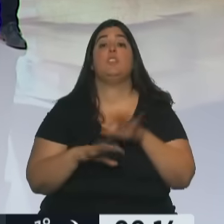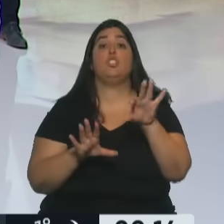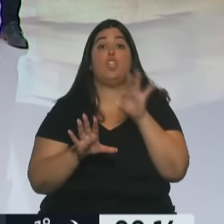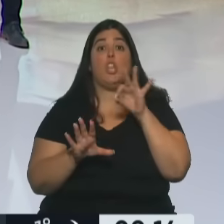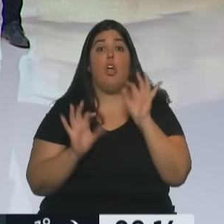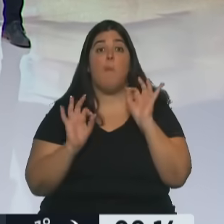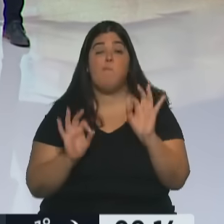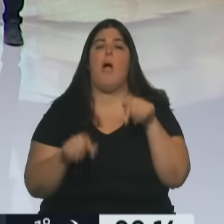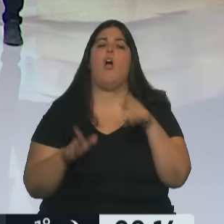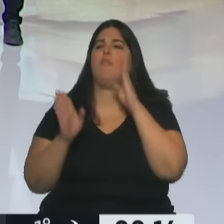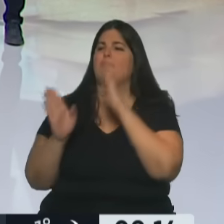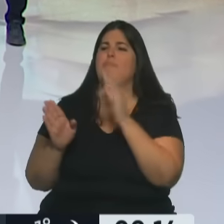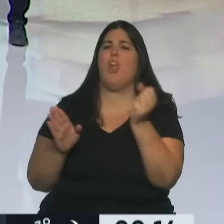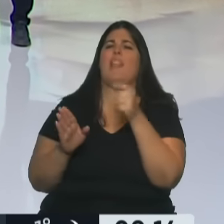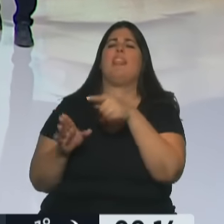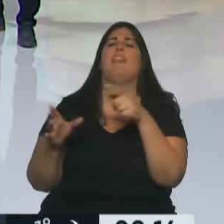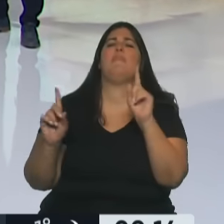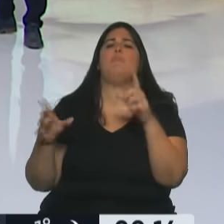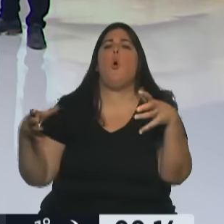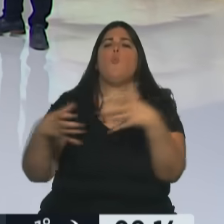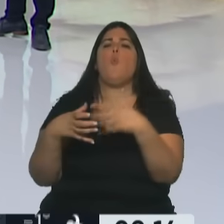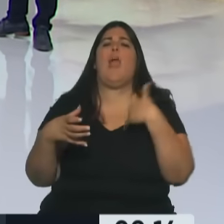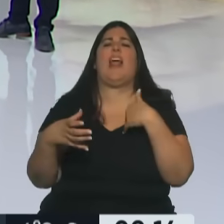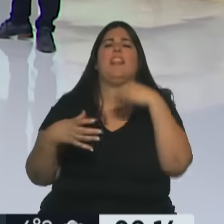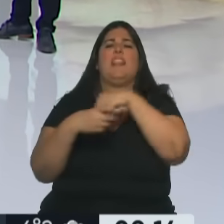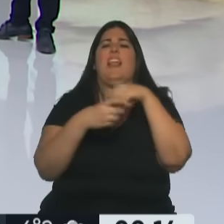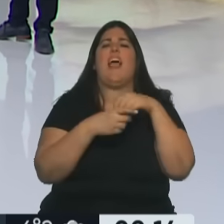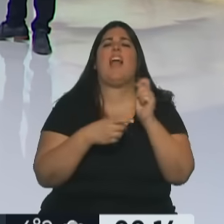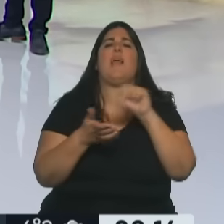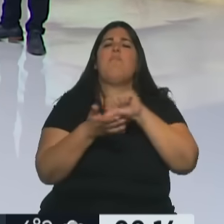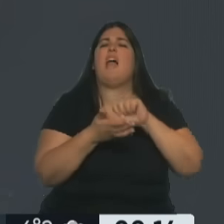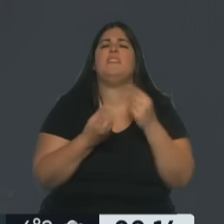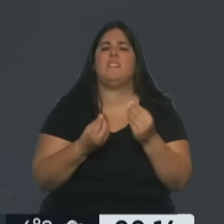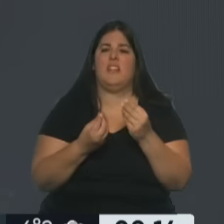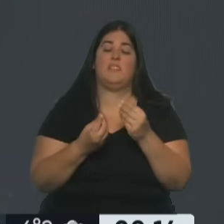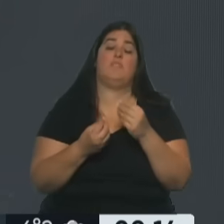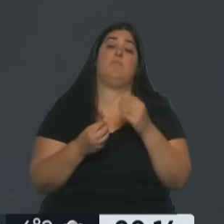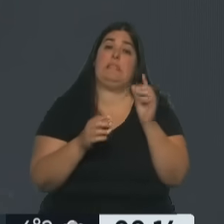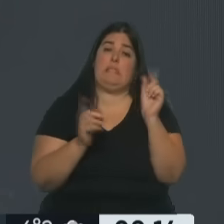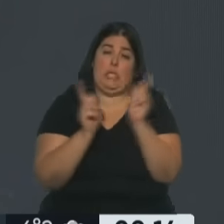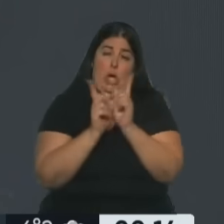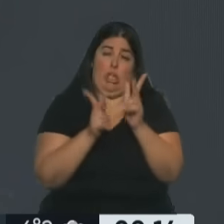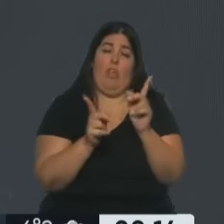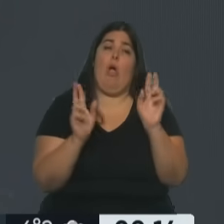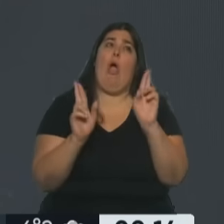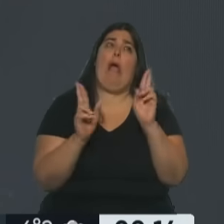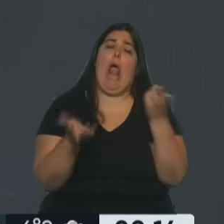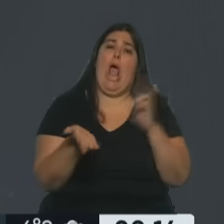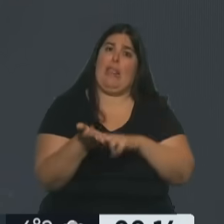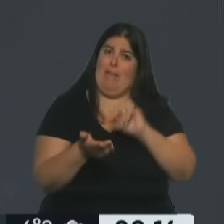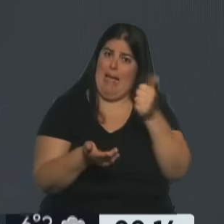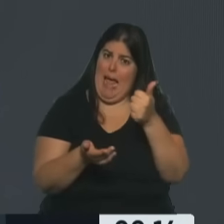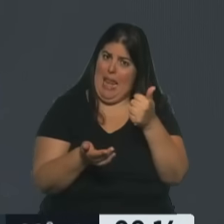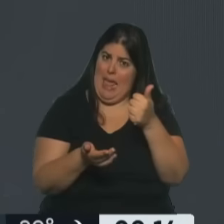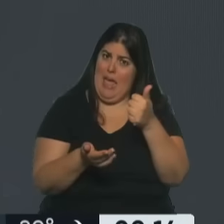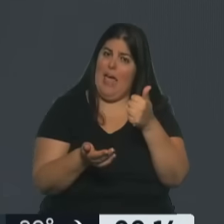vayamos a lo importante, cómo quedó el grupo de Argentina. Cortito, antes de eso, ojalá se vuelva a ganar y no